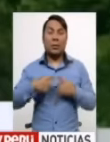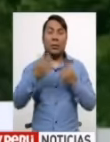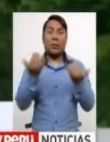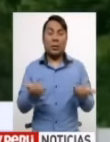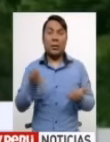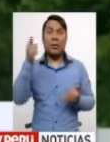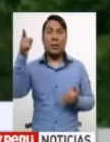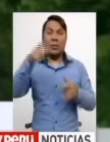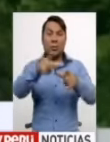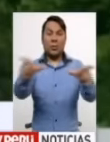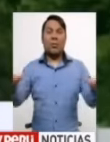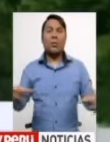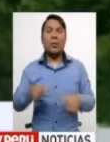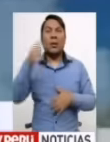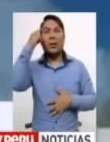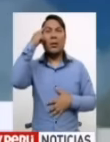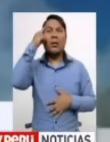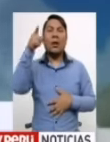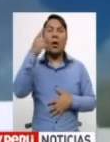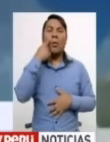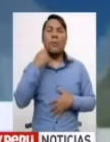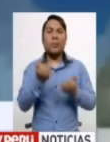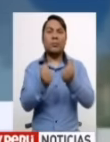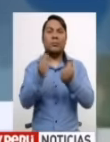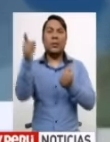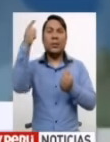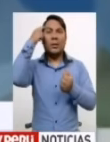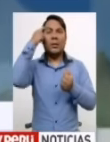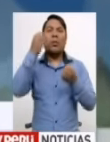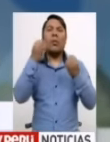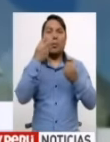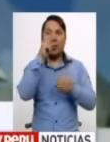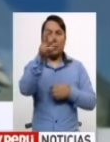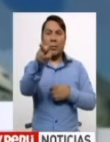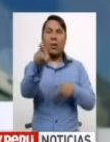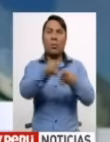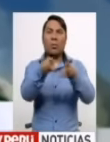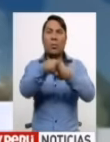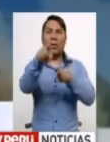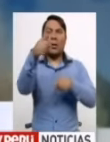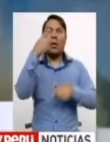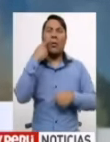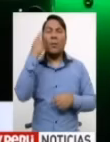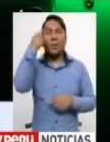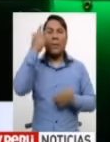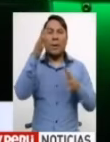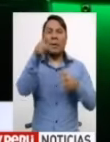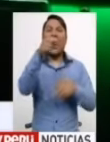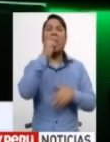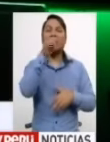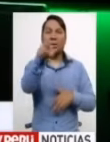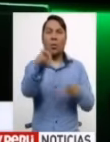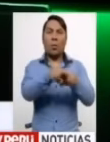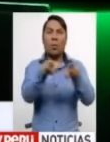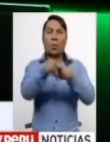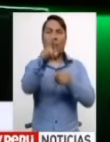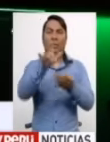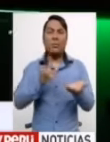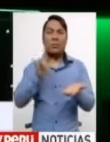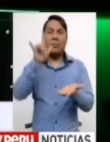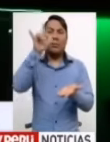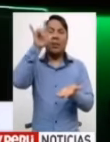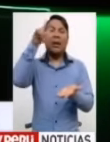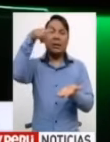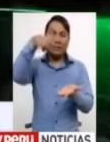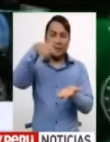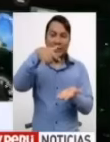ese escenario era planear. Este simulador nos muestra el panorama estremecedor que se vivió a solo 13 kilómetros de la pista